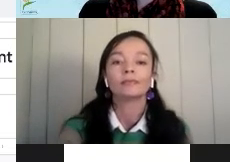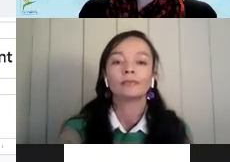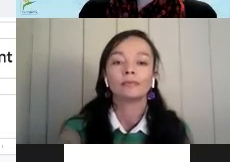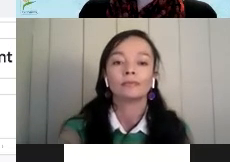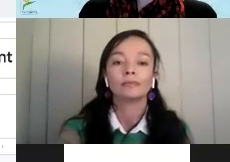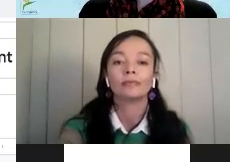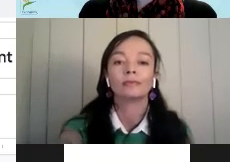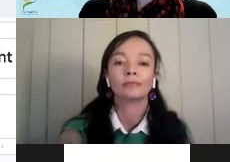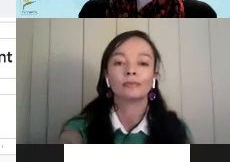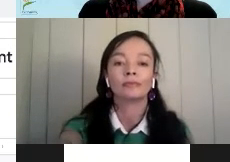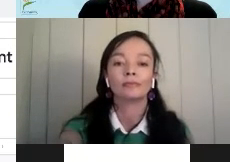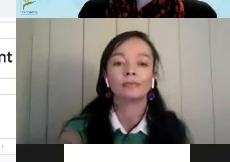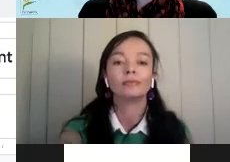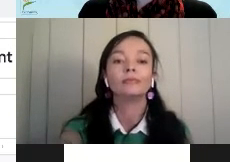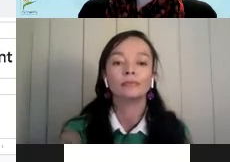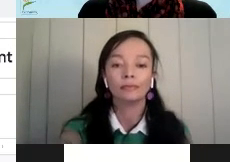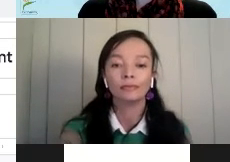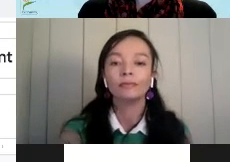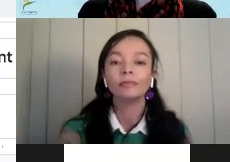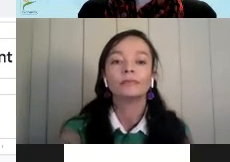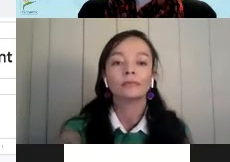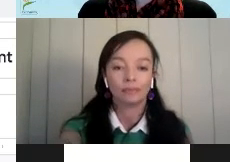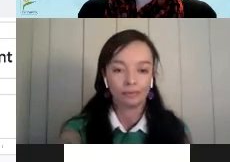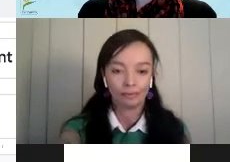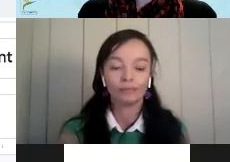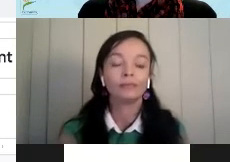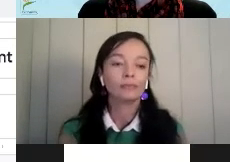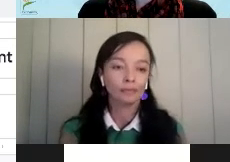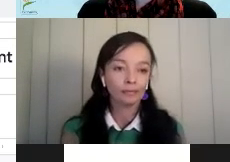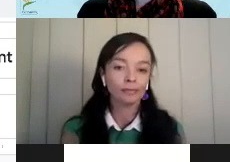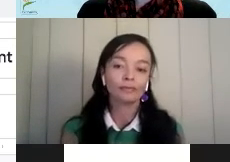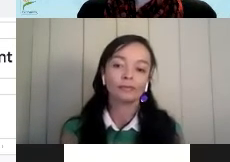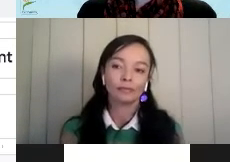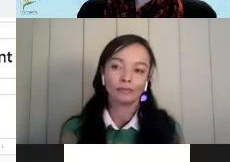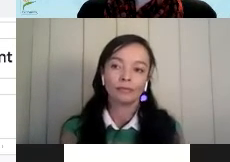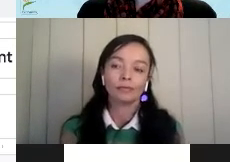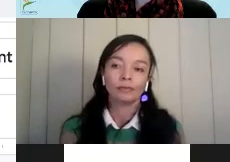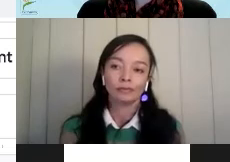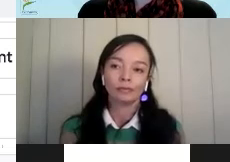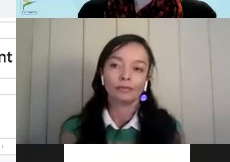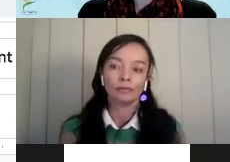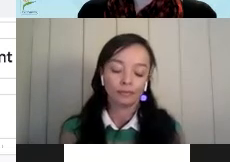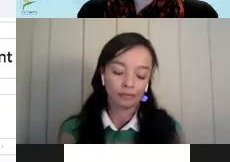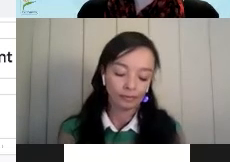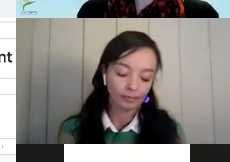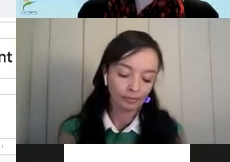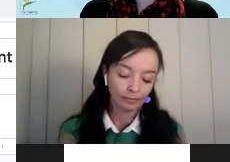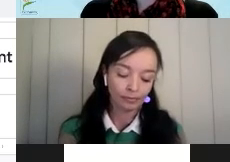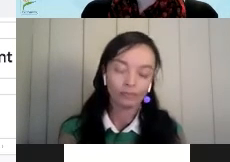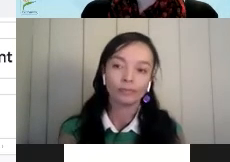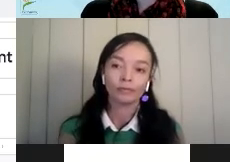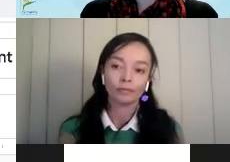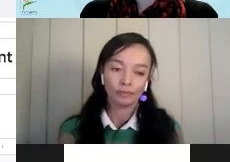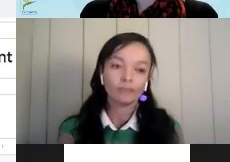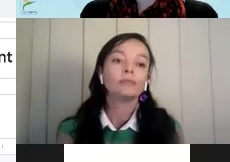salen nomás en inglés, no los tenemos en español ahorita, pero sí es algo que muchas veces la gente que vienen a tocar la puerta, sí van a saber inglés y